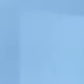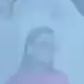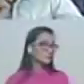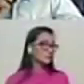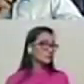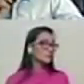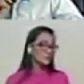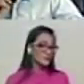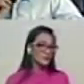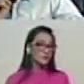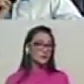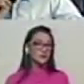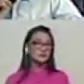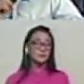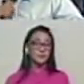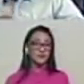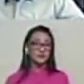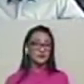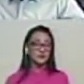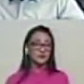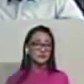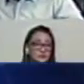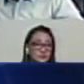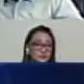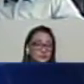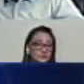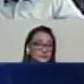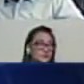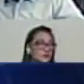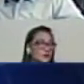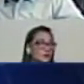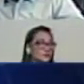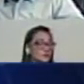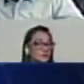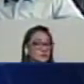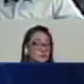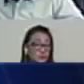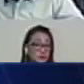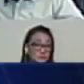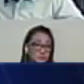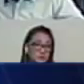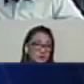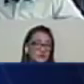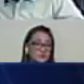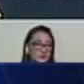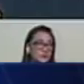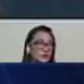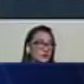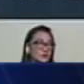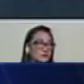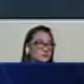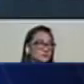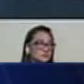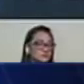está identificado como de los sectores del Twitter más a la derecha o más a la extrema derecha. Ahí